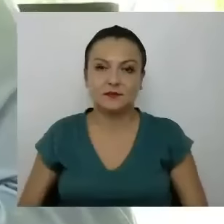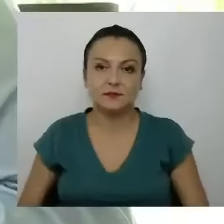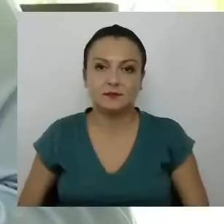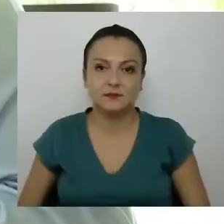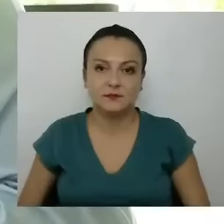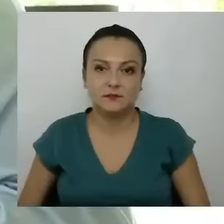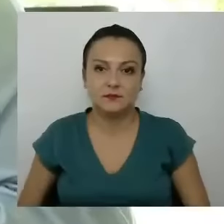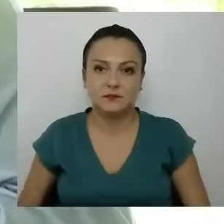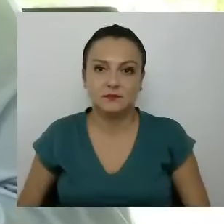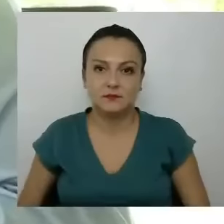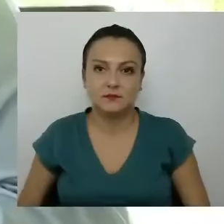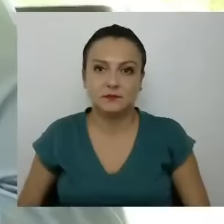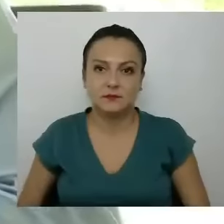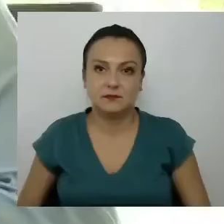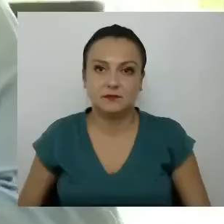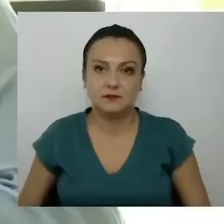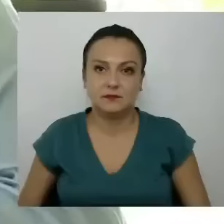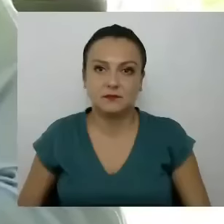esperaría